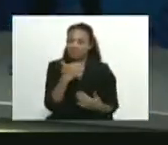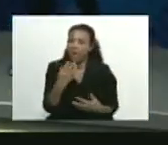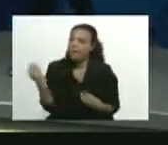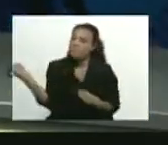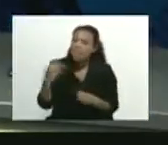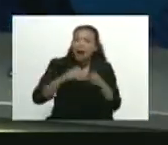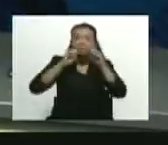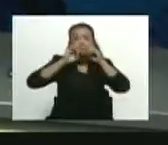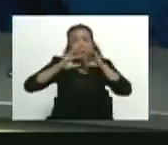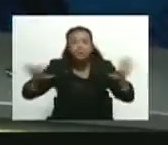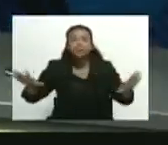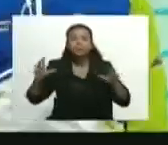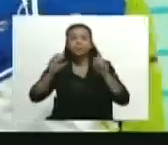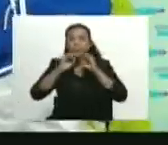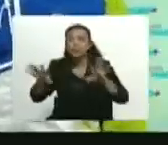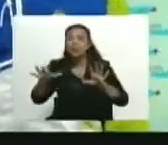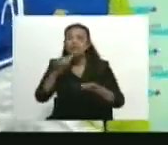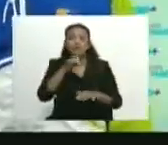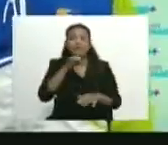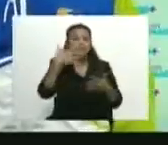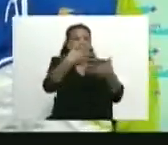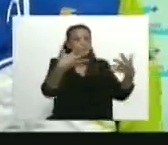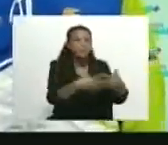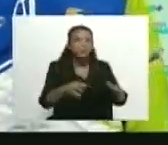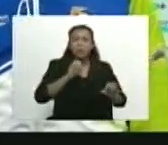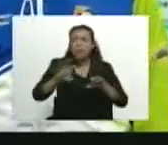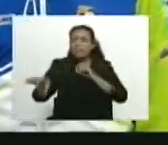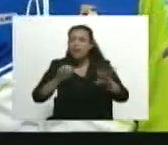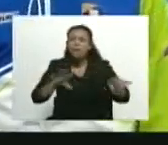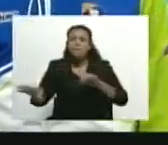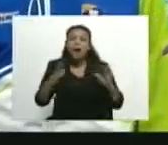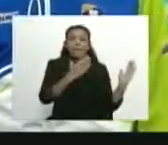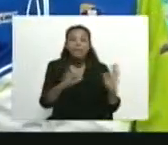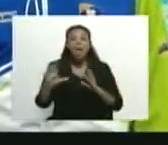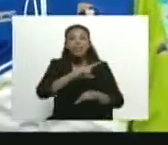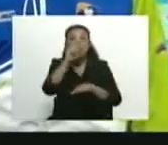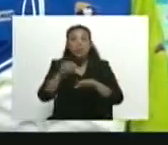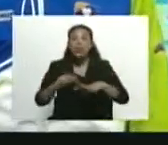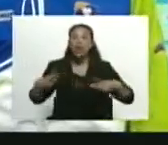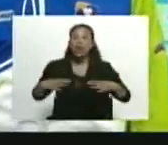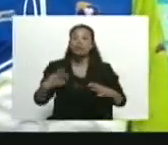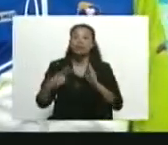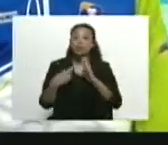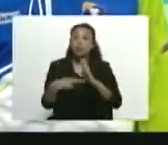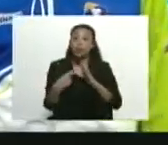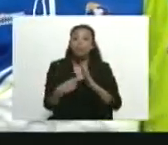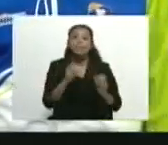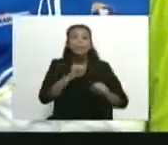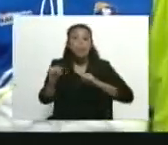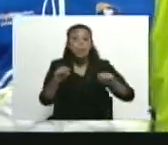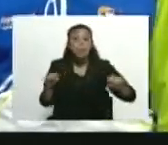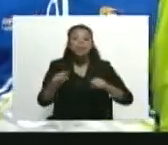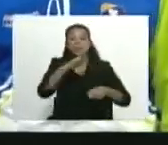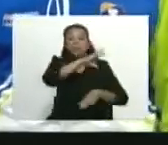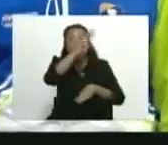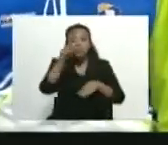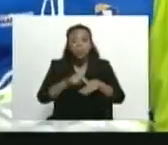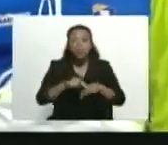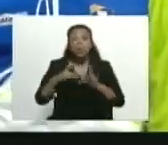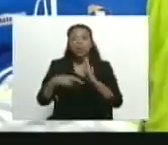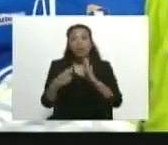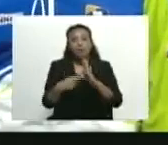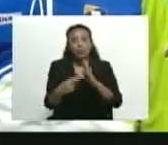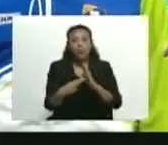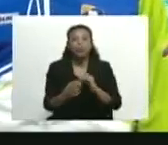Máxima difusión de todas las actividades del Plan Nacional de Recreación, del Movimiento Nacional de